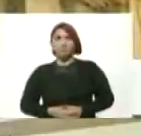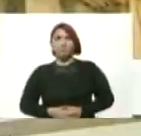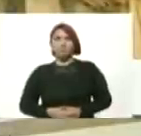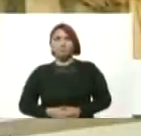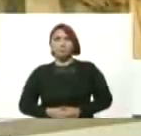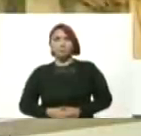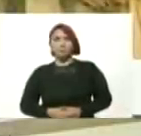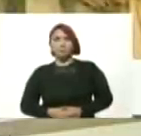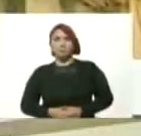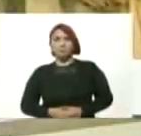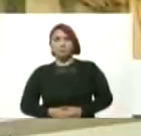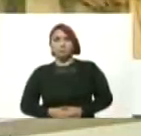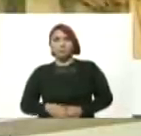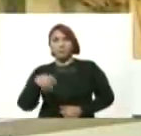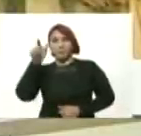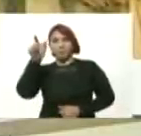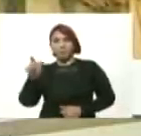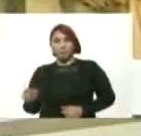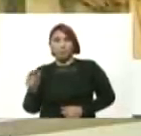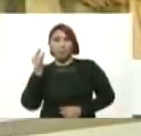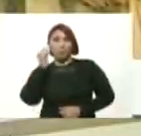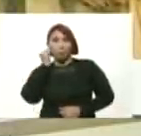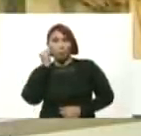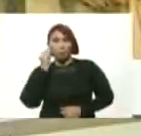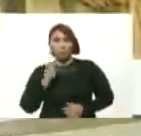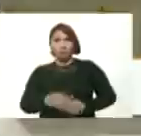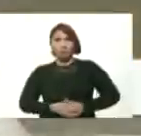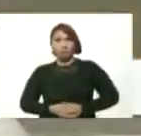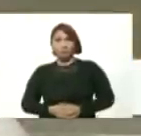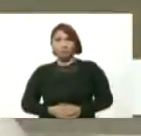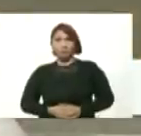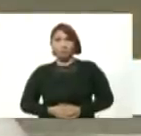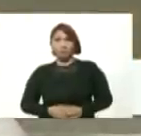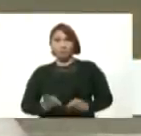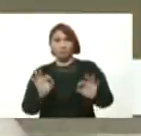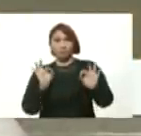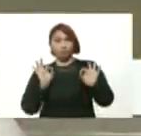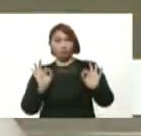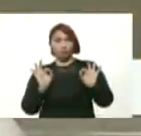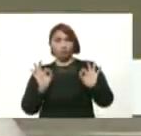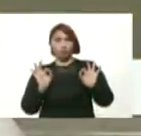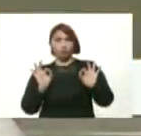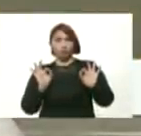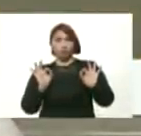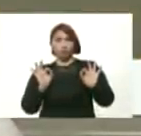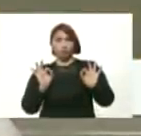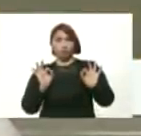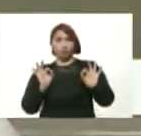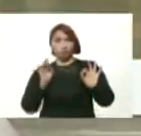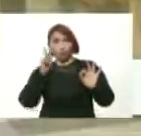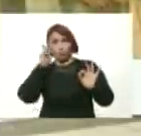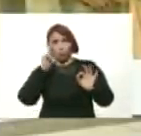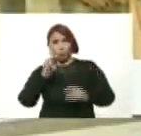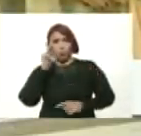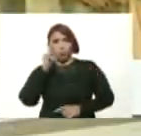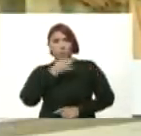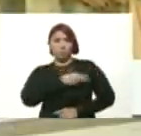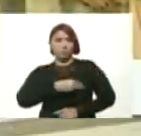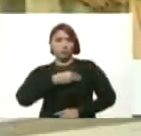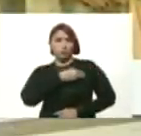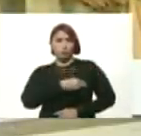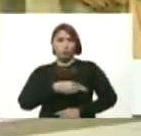amén melba rodríguez especialista en docencia de la misión médica